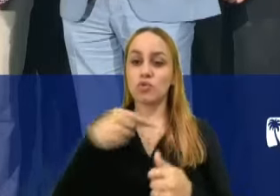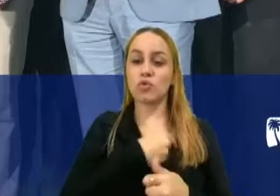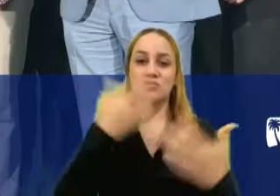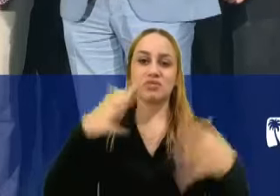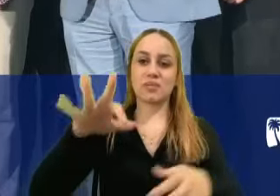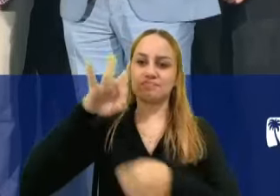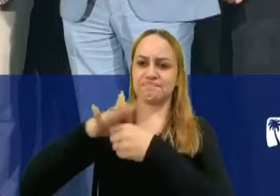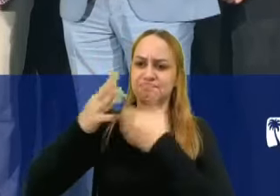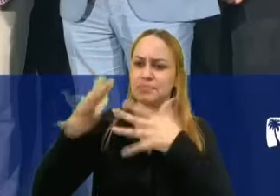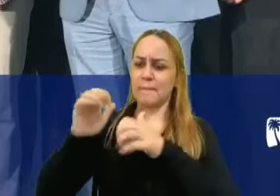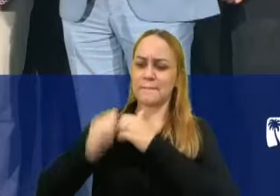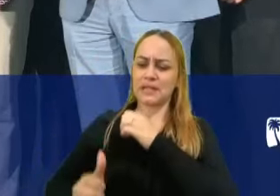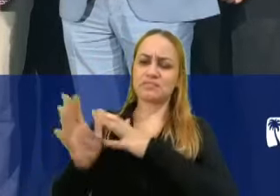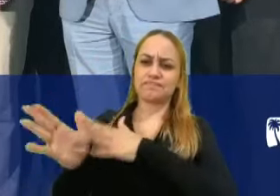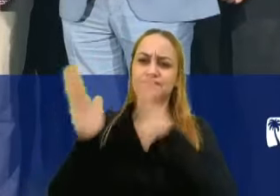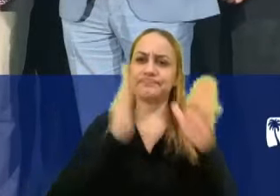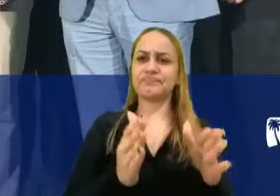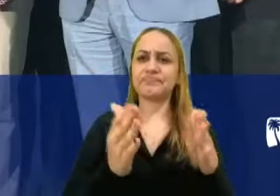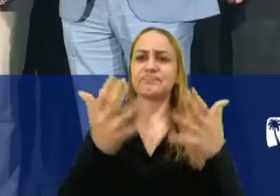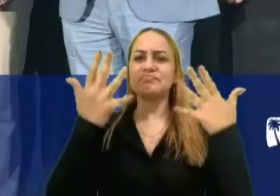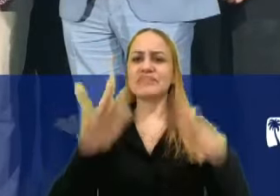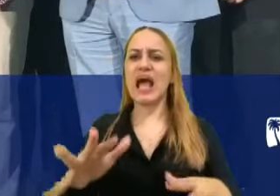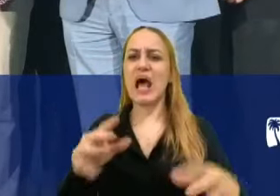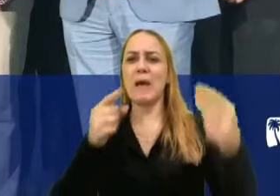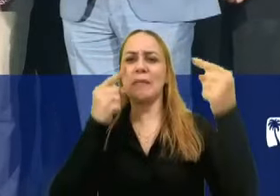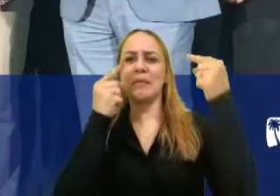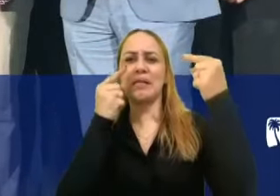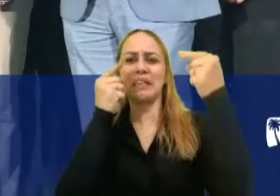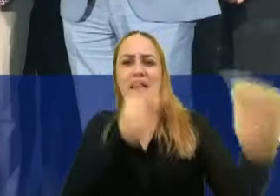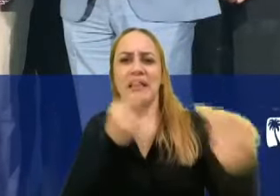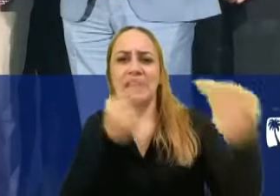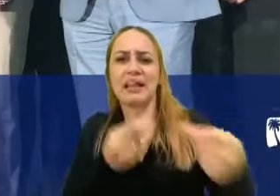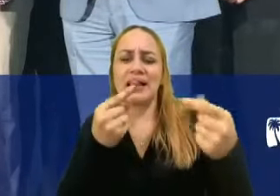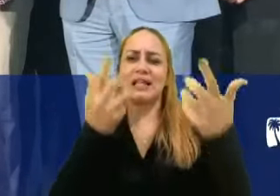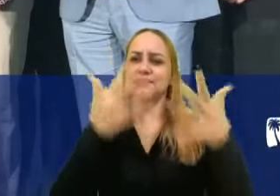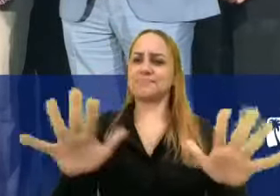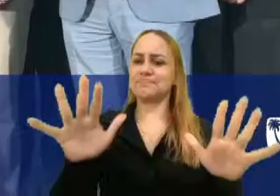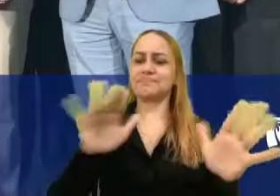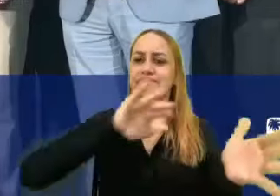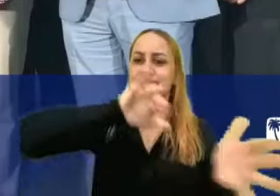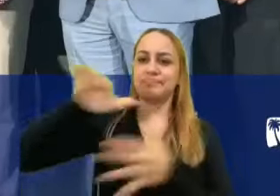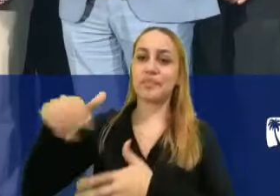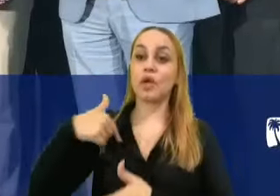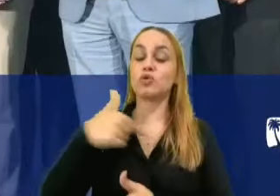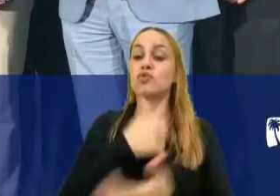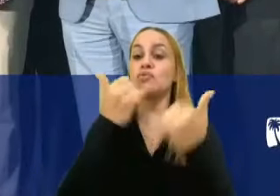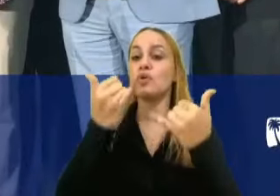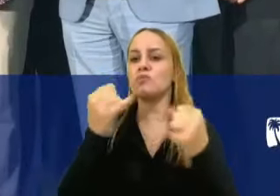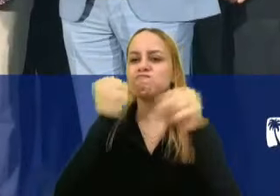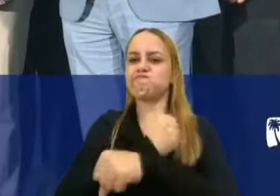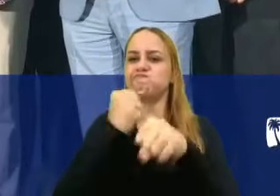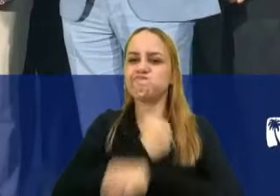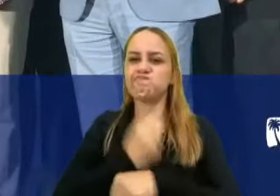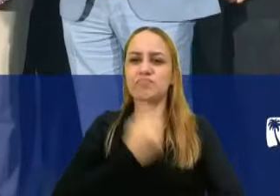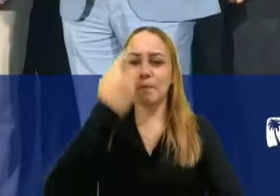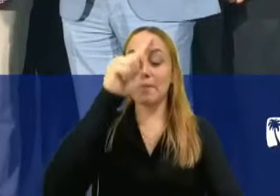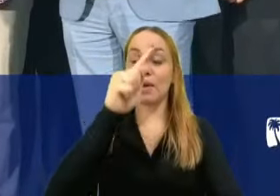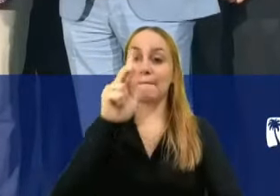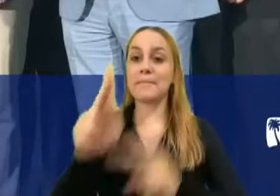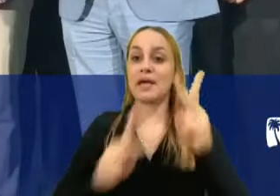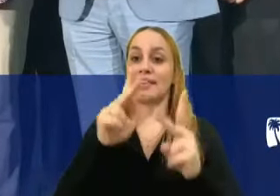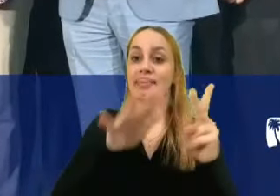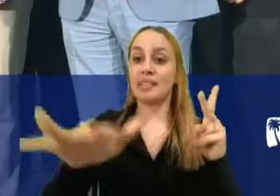honrarlo Así que vamos a honrar al pueblo que sepa cada una de las personas que votó en Puerto Rico aunque no sea de nuestro partido